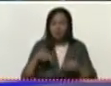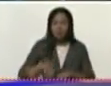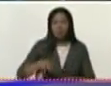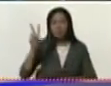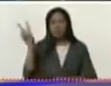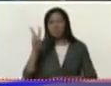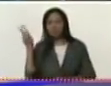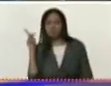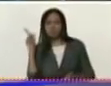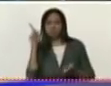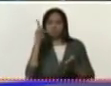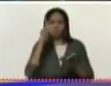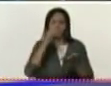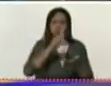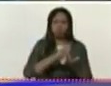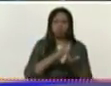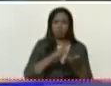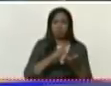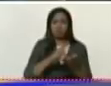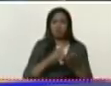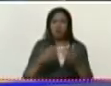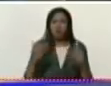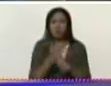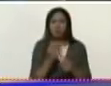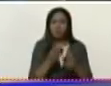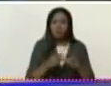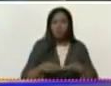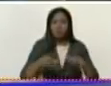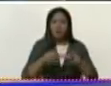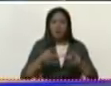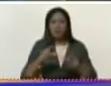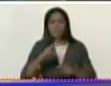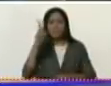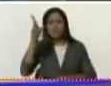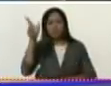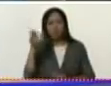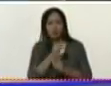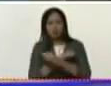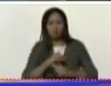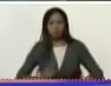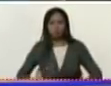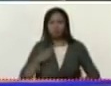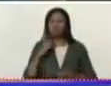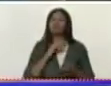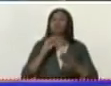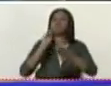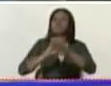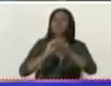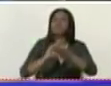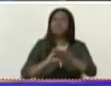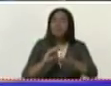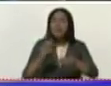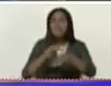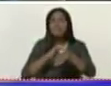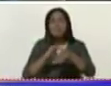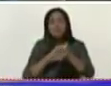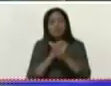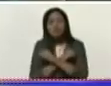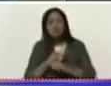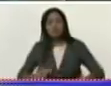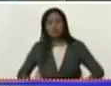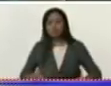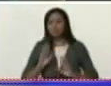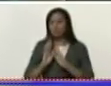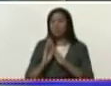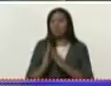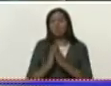venezolano, al asalto a un cuartel venezolano. Yo le hago un llamado, ministro Padrino, a